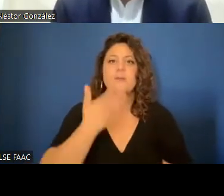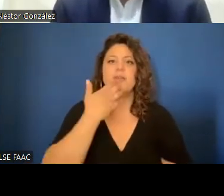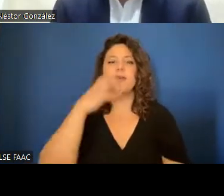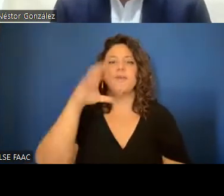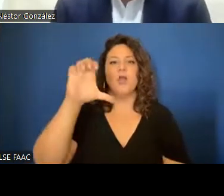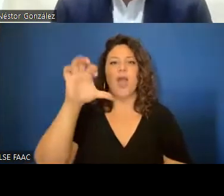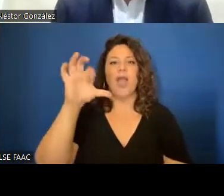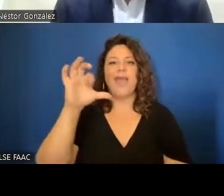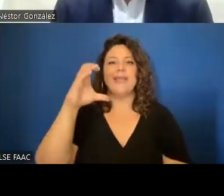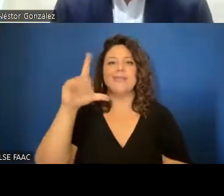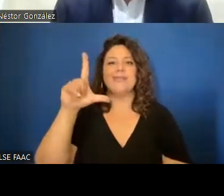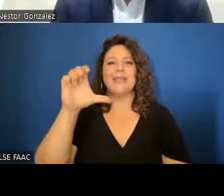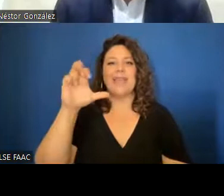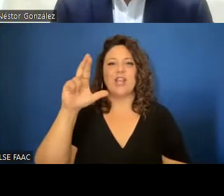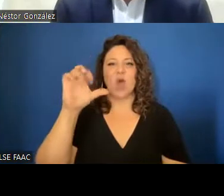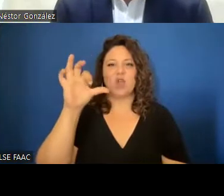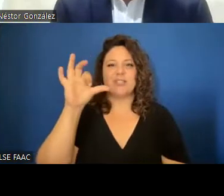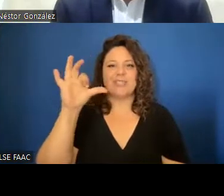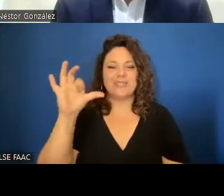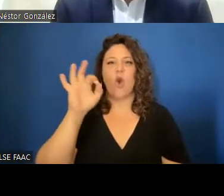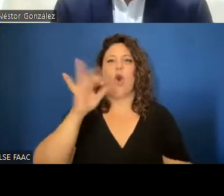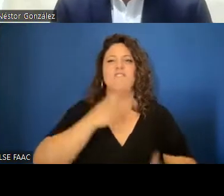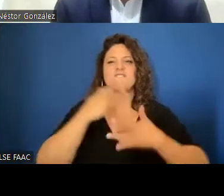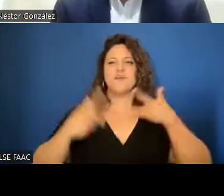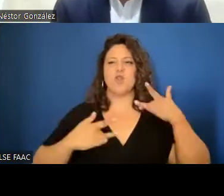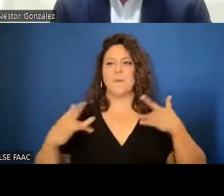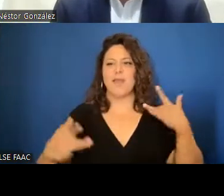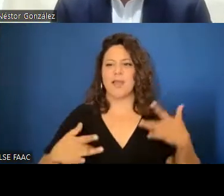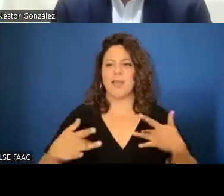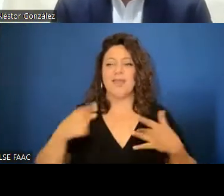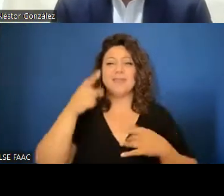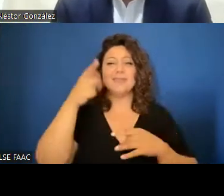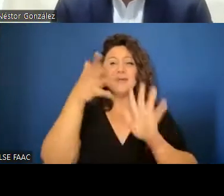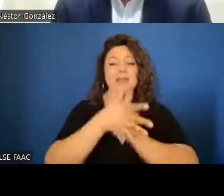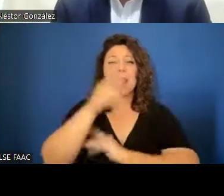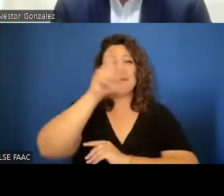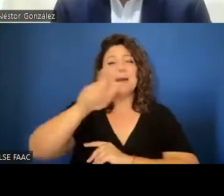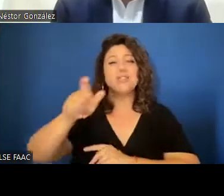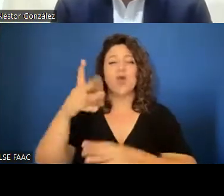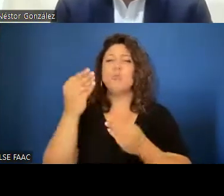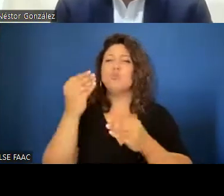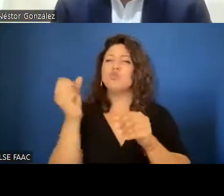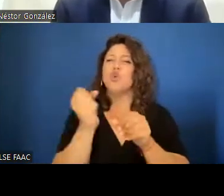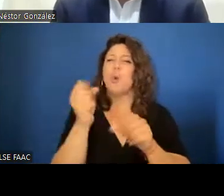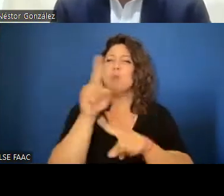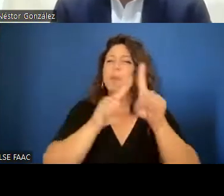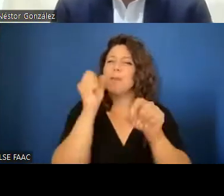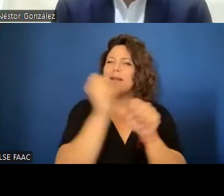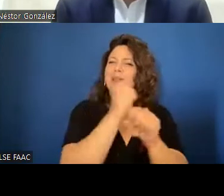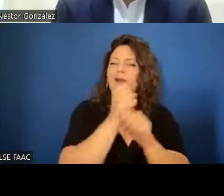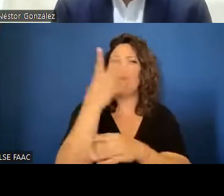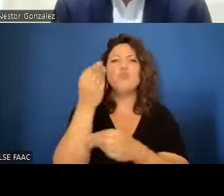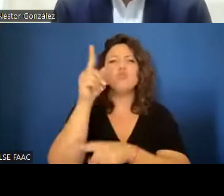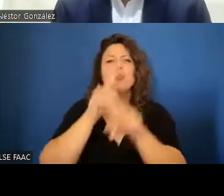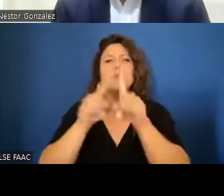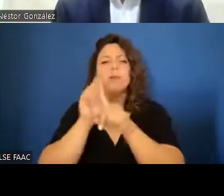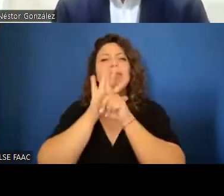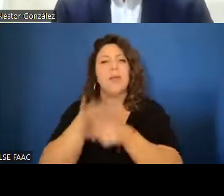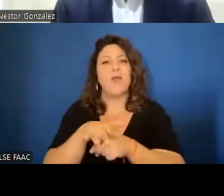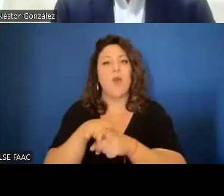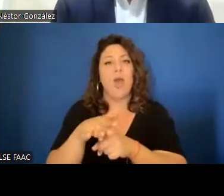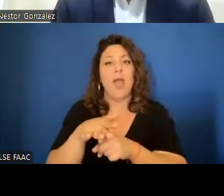socioeconómica. Con carácter también subjetivo, a quiénes son las personas, ya hemos hablado de